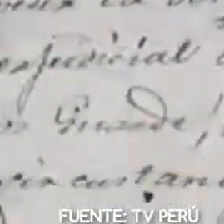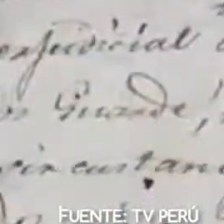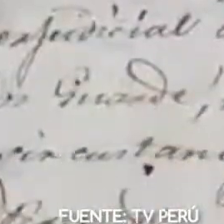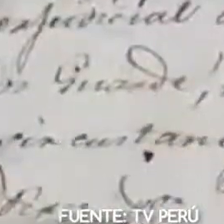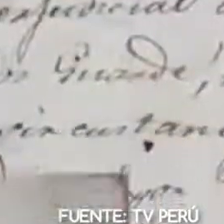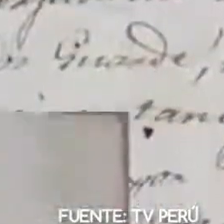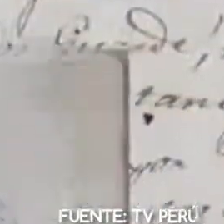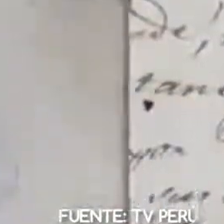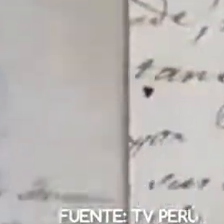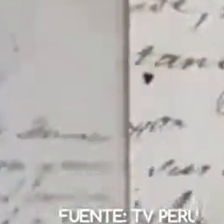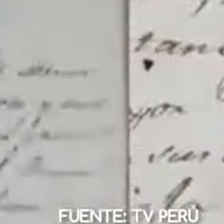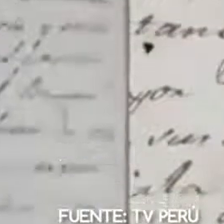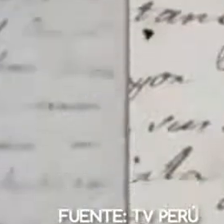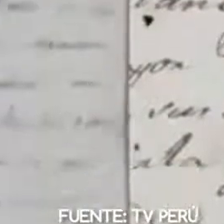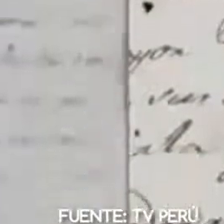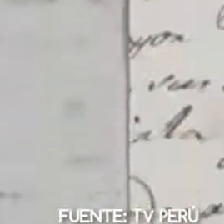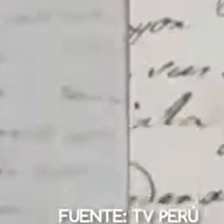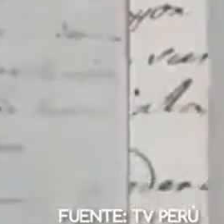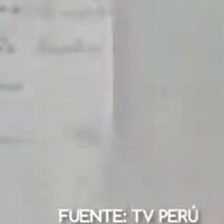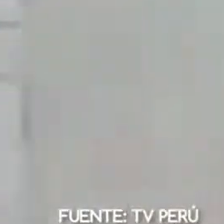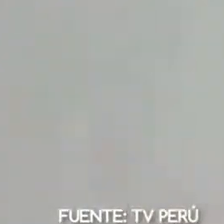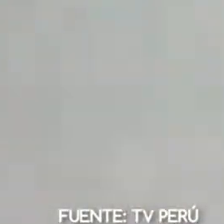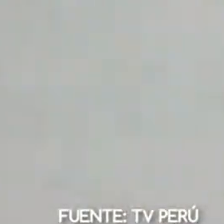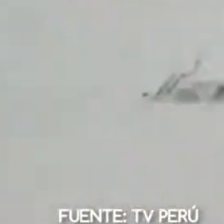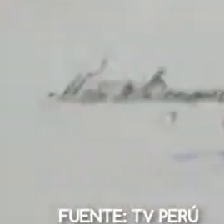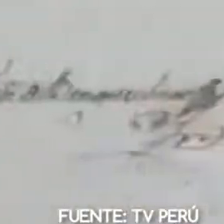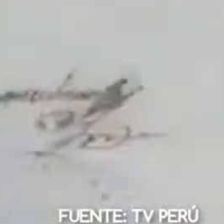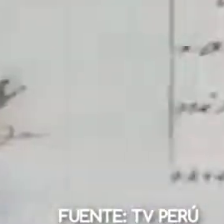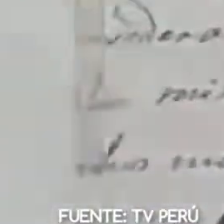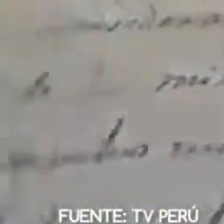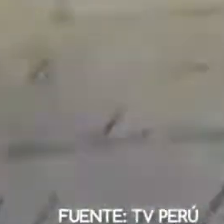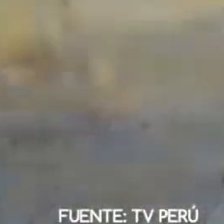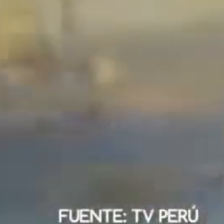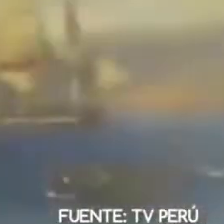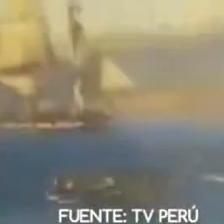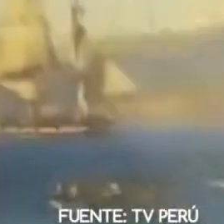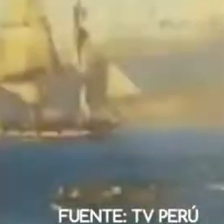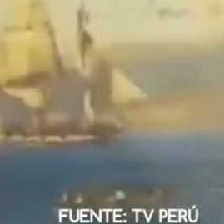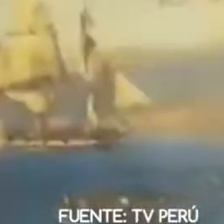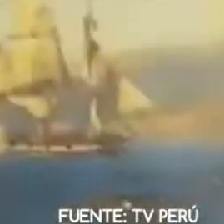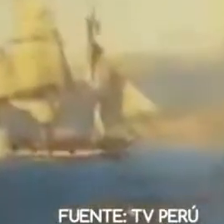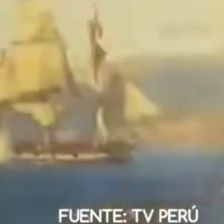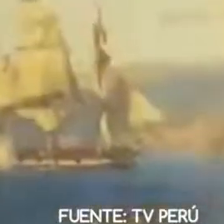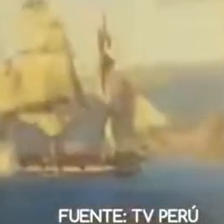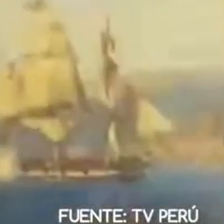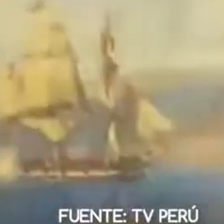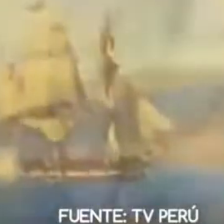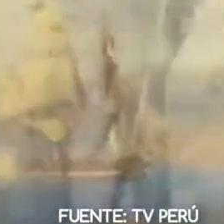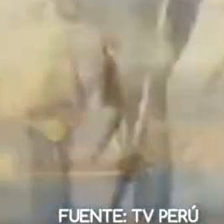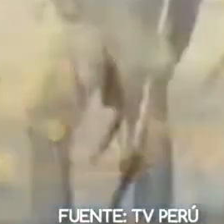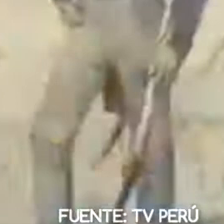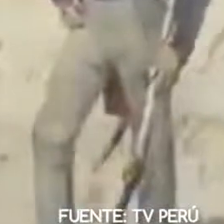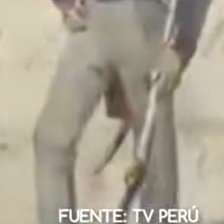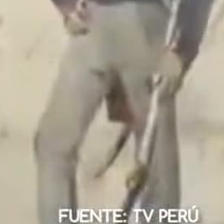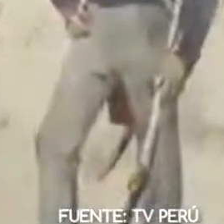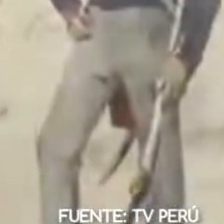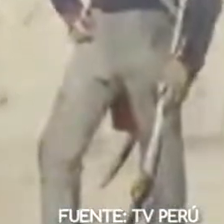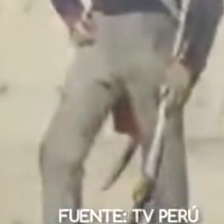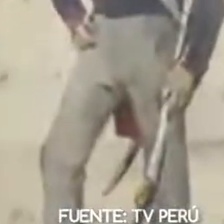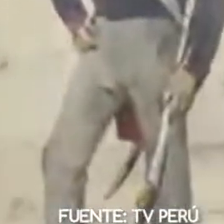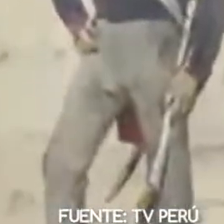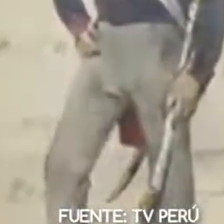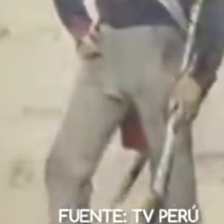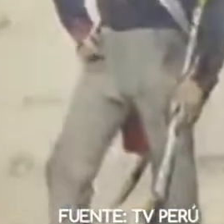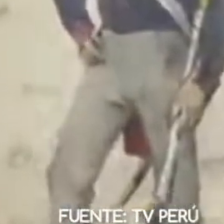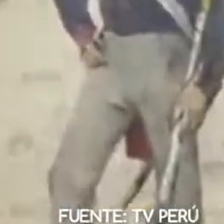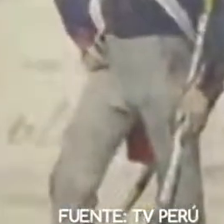Estos documentos nos permiten conocer las acciones militares efectuadas por el virrey Pezuela frente al avance de la expedición libertadora y las